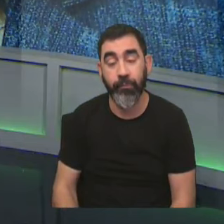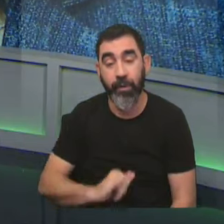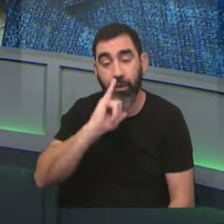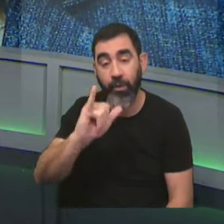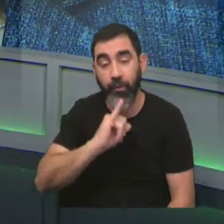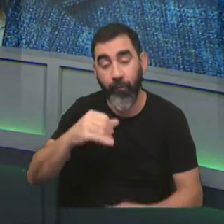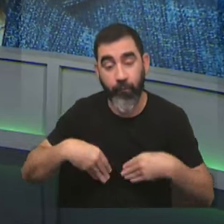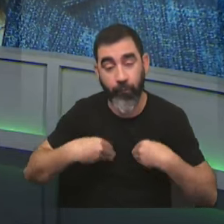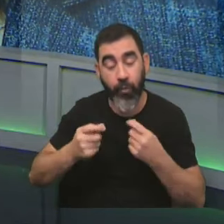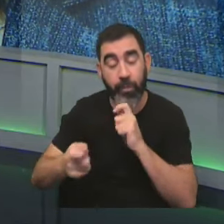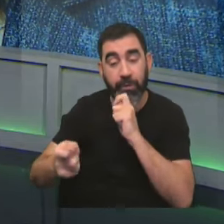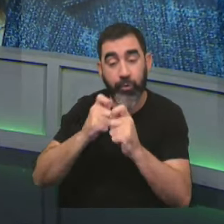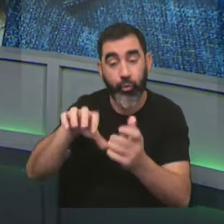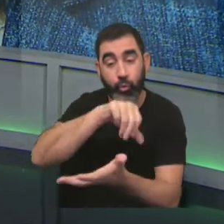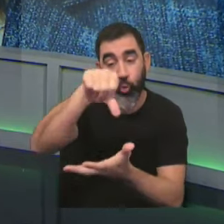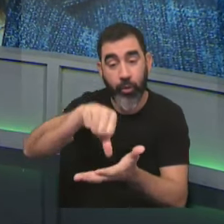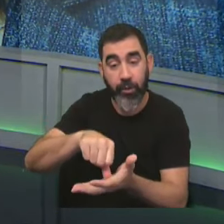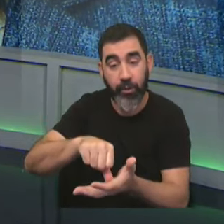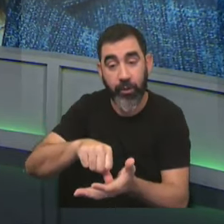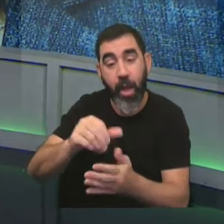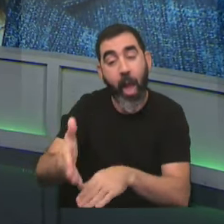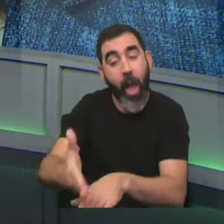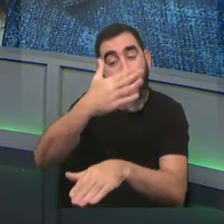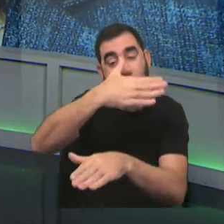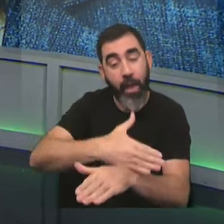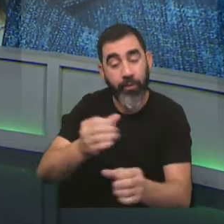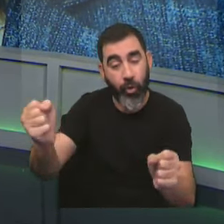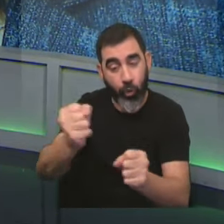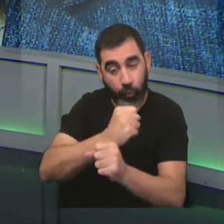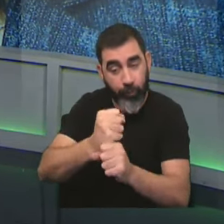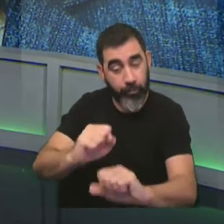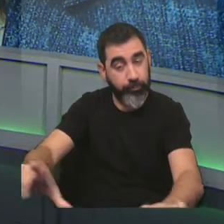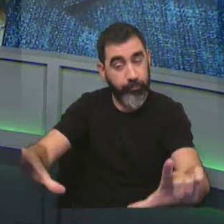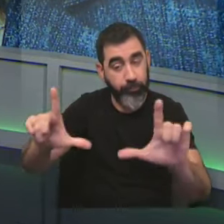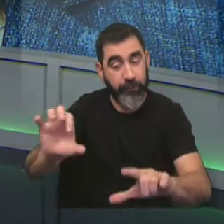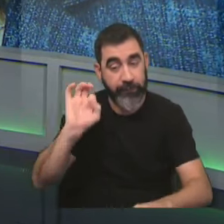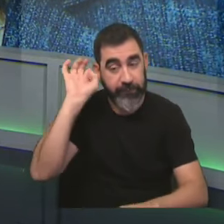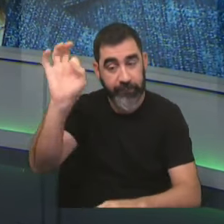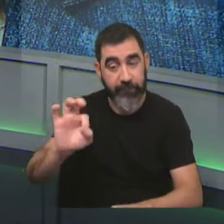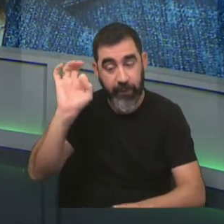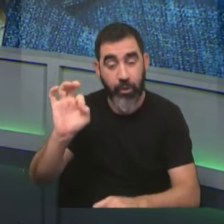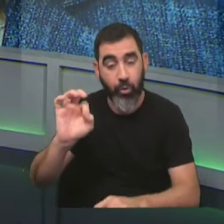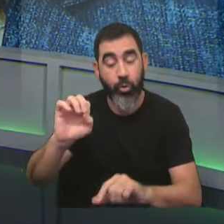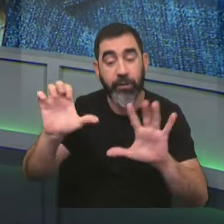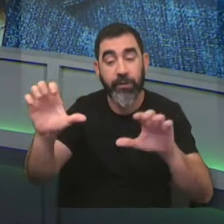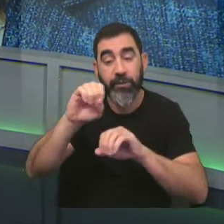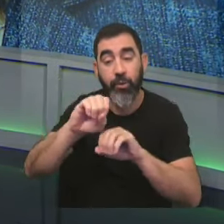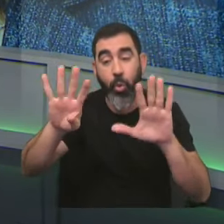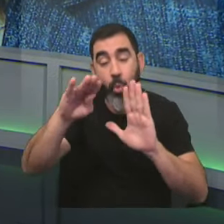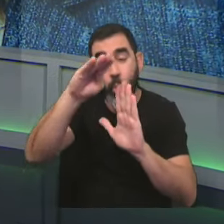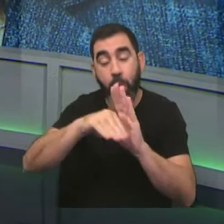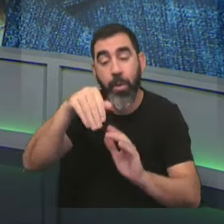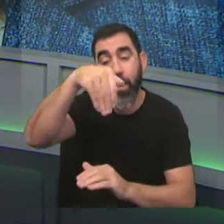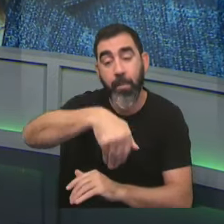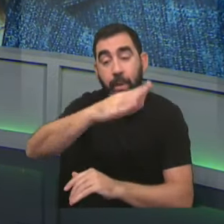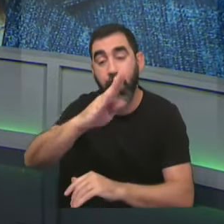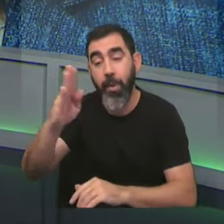ucina de percepción ciudadana muestra que incluso antes de que se confirmara su postulación al senado por la lista 609 del mpp